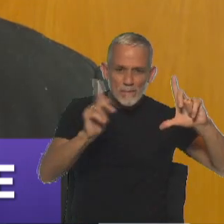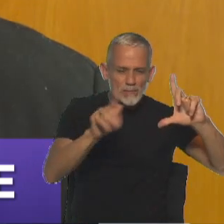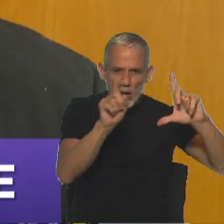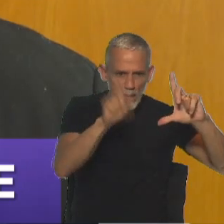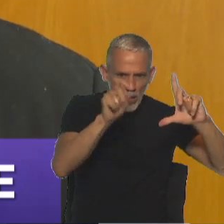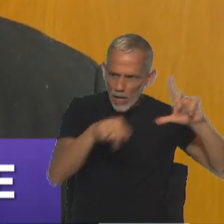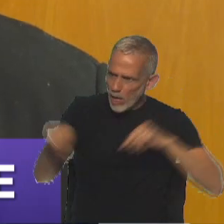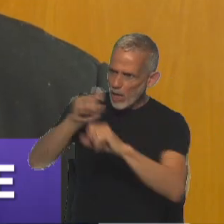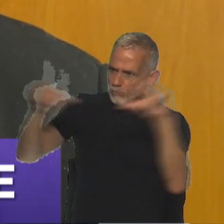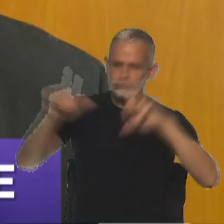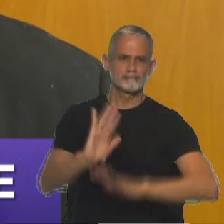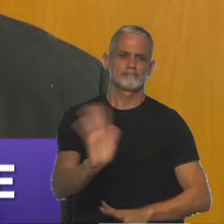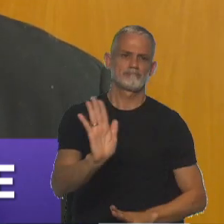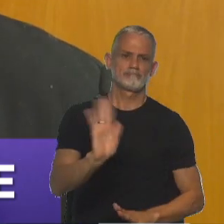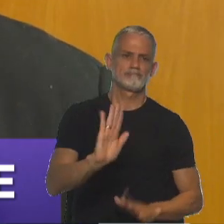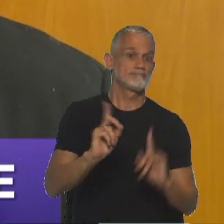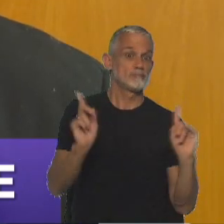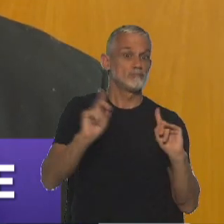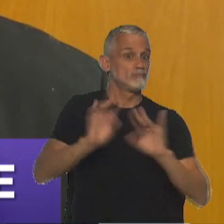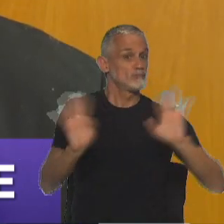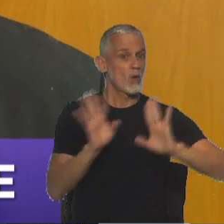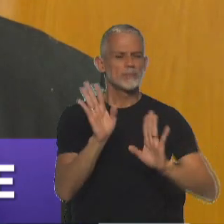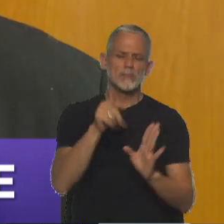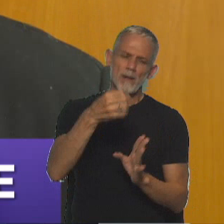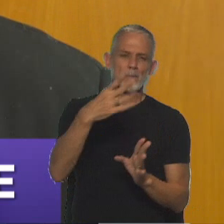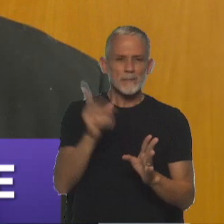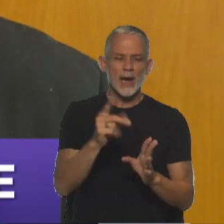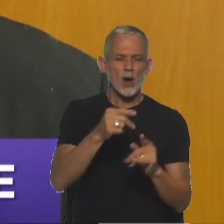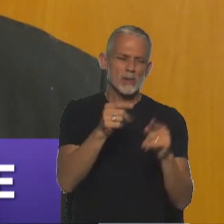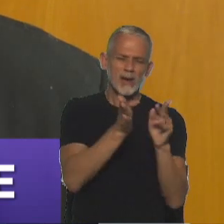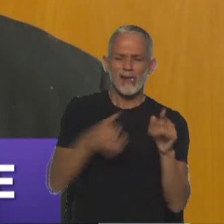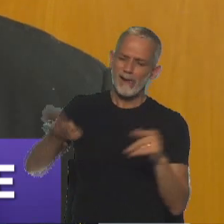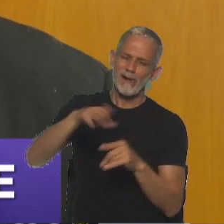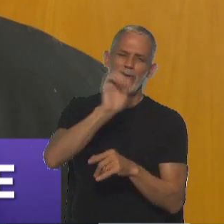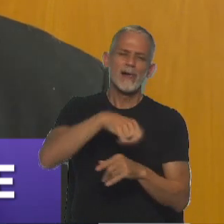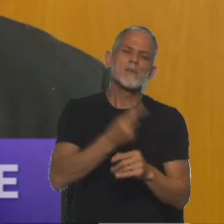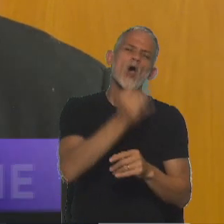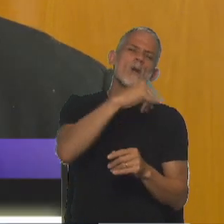transacción. Si le dicen no, o sea, vamos, hagámoslos por otro lado, por el tema de las